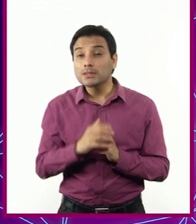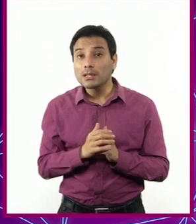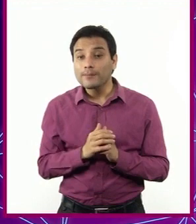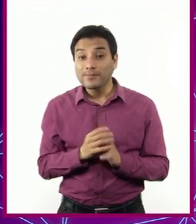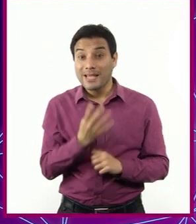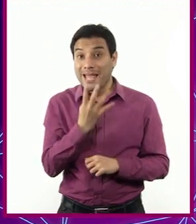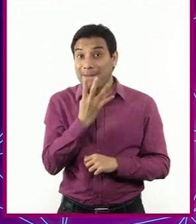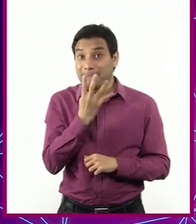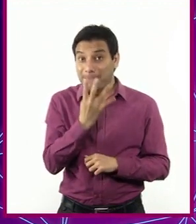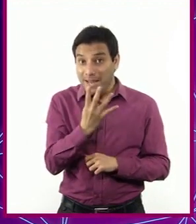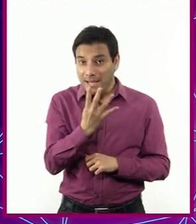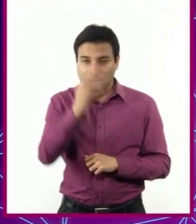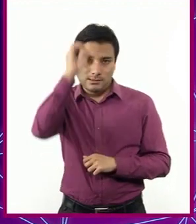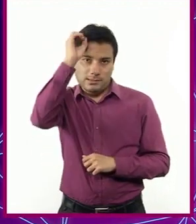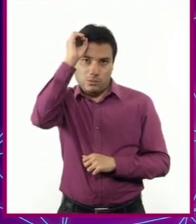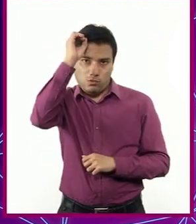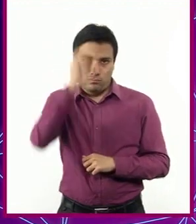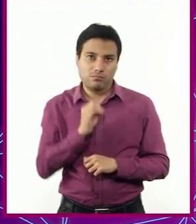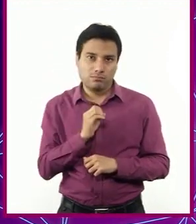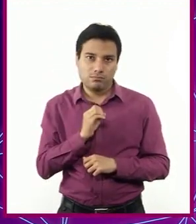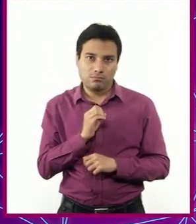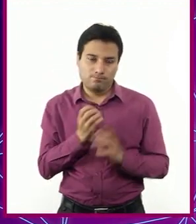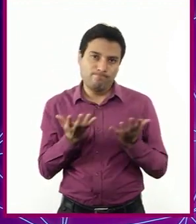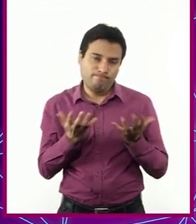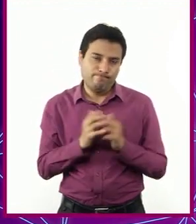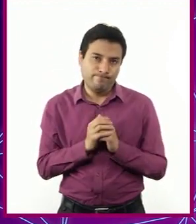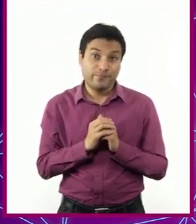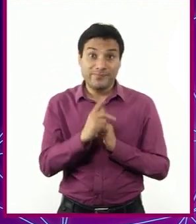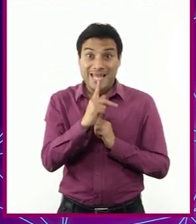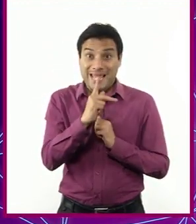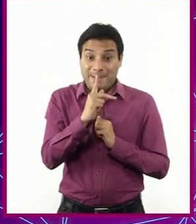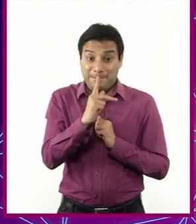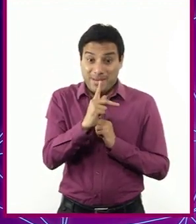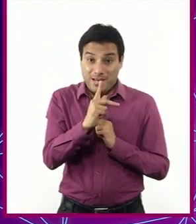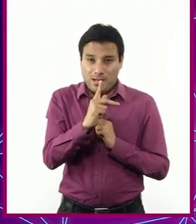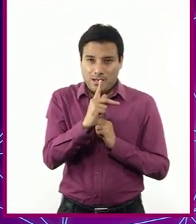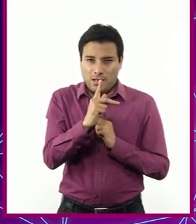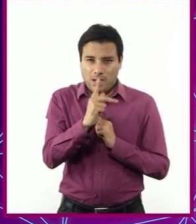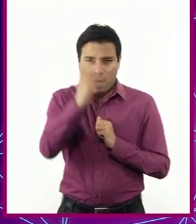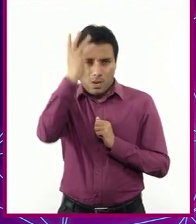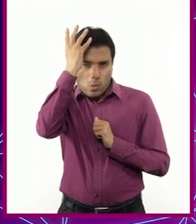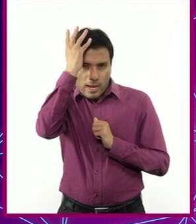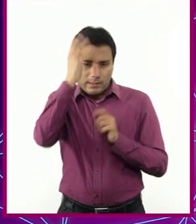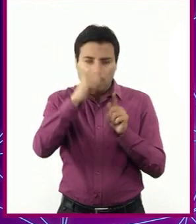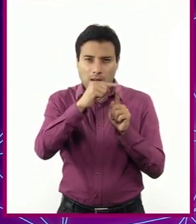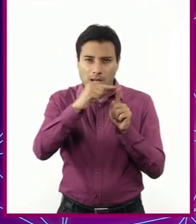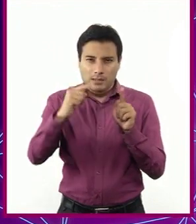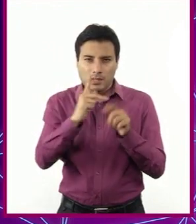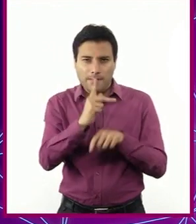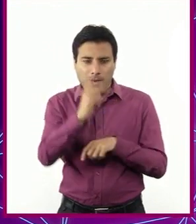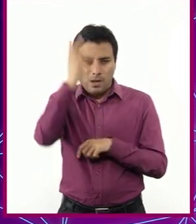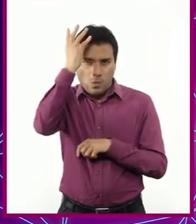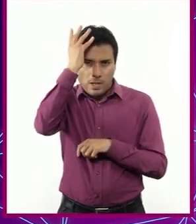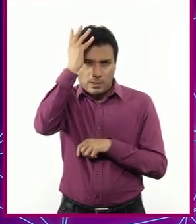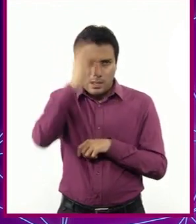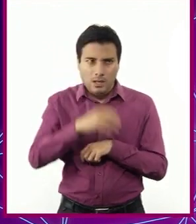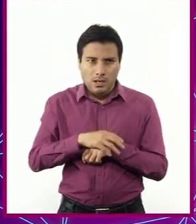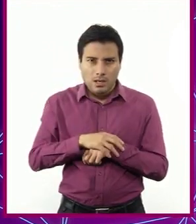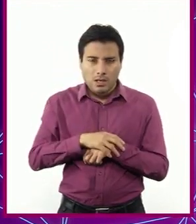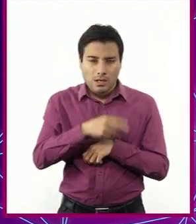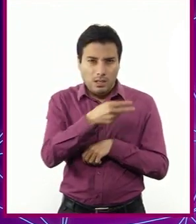p a la 0. Entonces, como p a la cuarta entre p a la cuarta es igual a